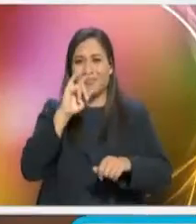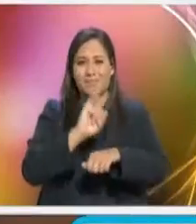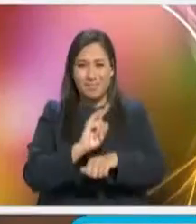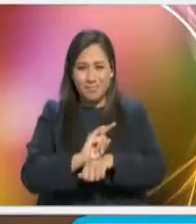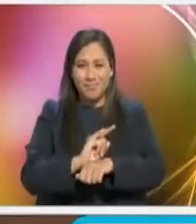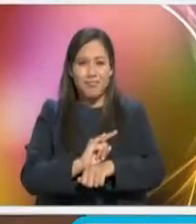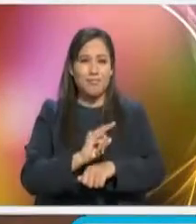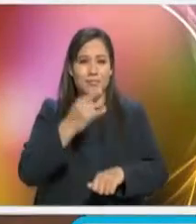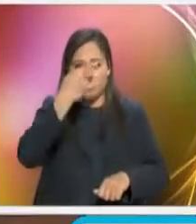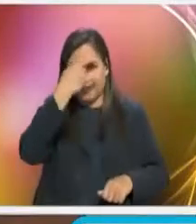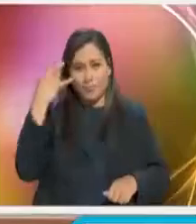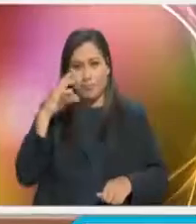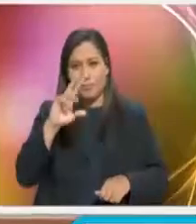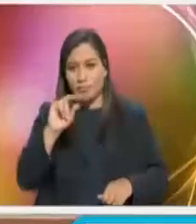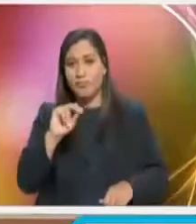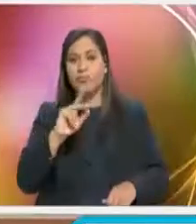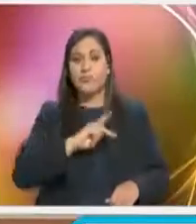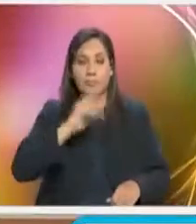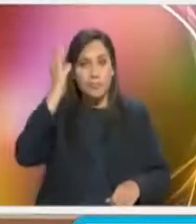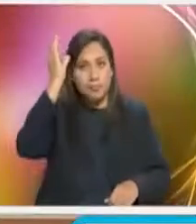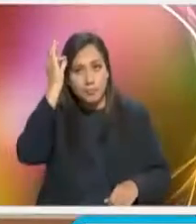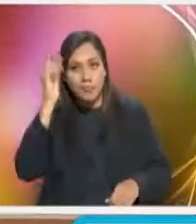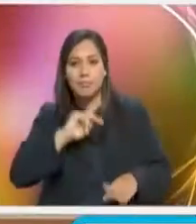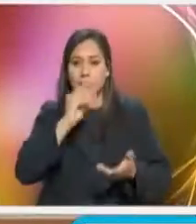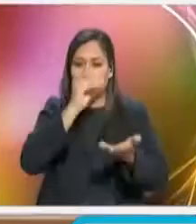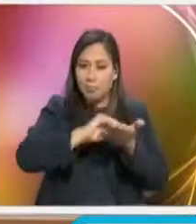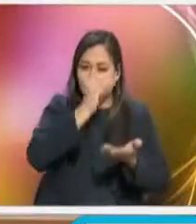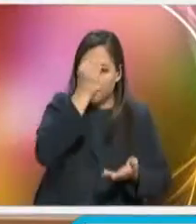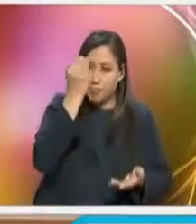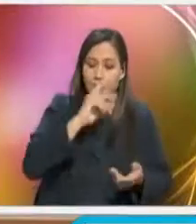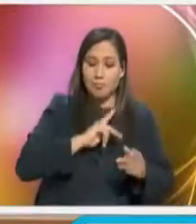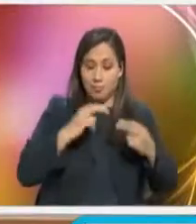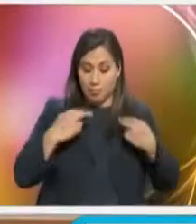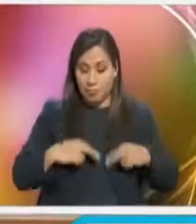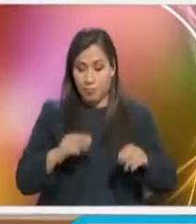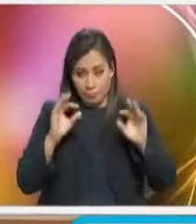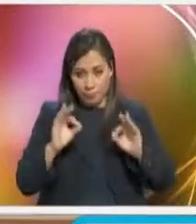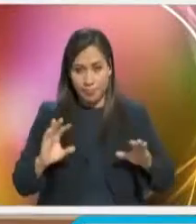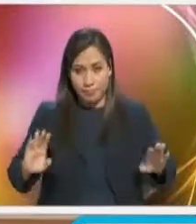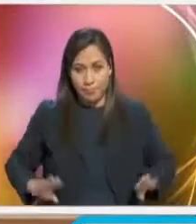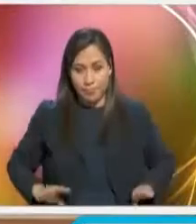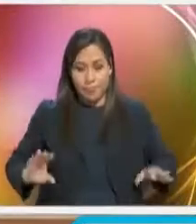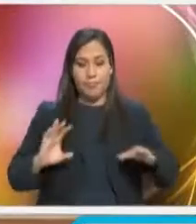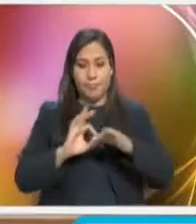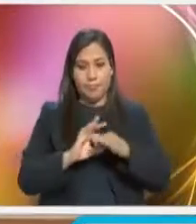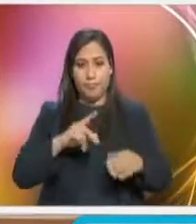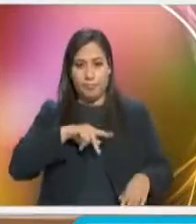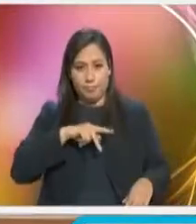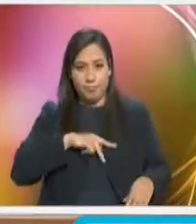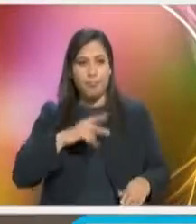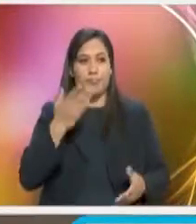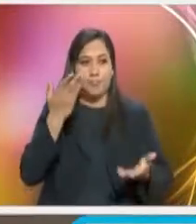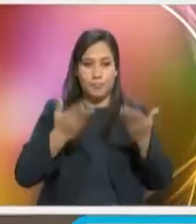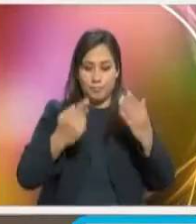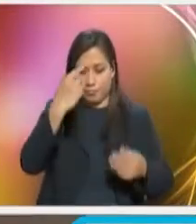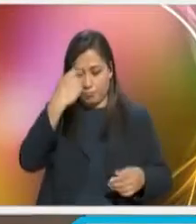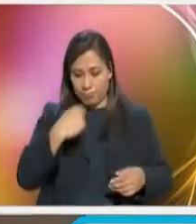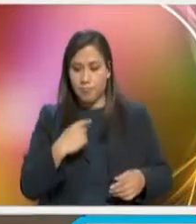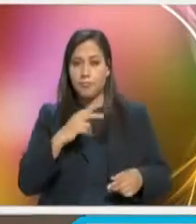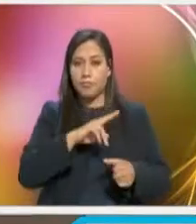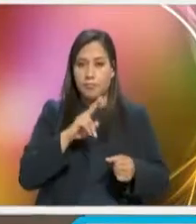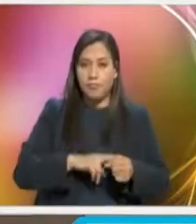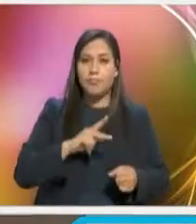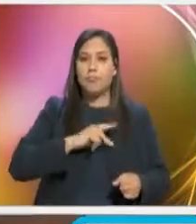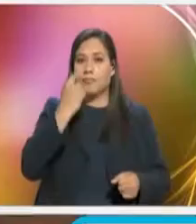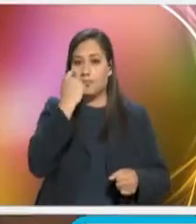siempre el color que escojamos en nuestro cabello, en nuestro maquillaje, en nuestra ropa, sea el ideal para nosotros, de acuerdo a nuestro paisaje natural, a nuestros ojos, a